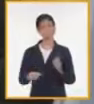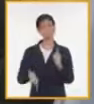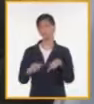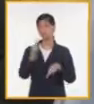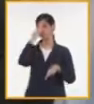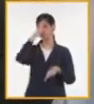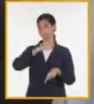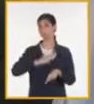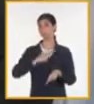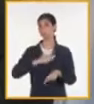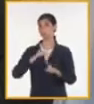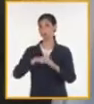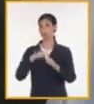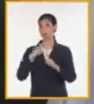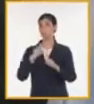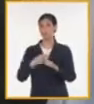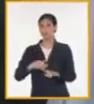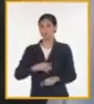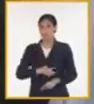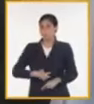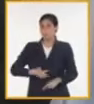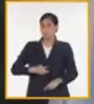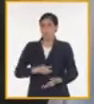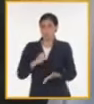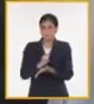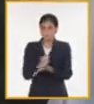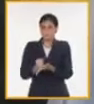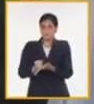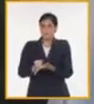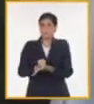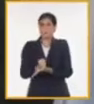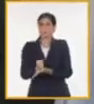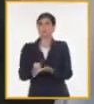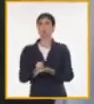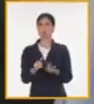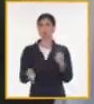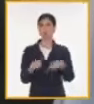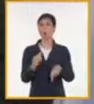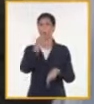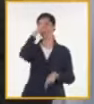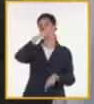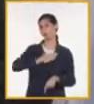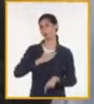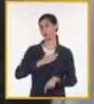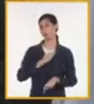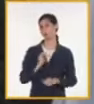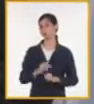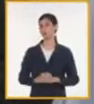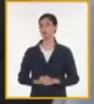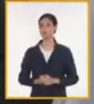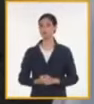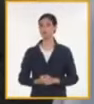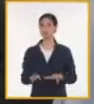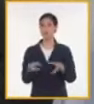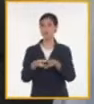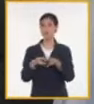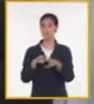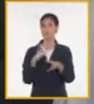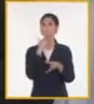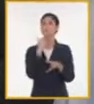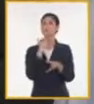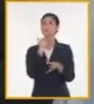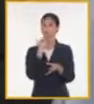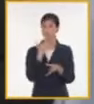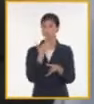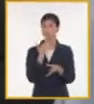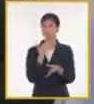discurso de odio hacia nuestro país de violencia las autoridades cubanas oportuna y diligentemente